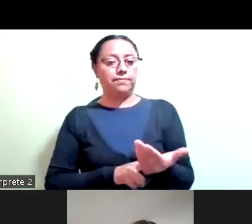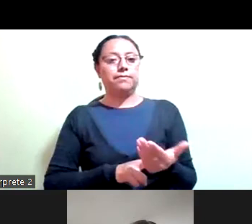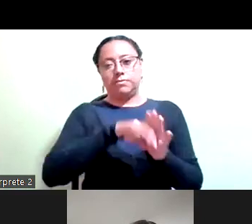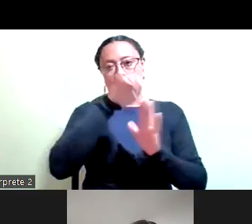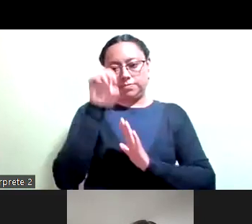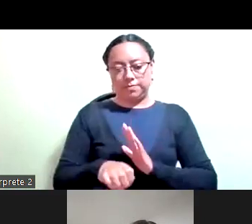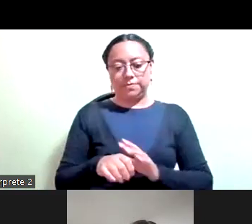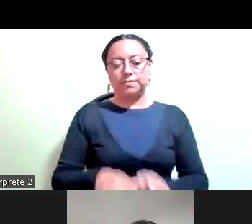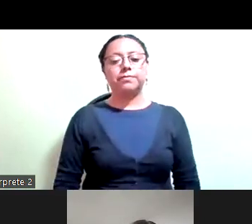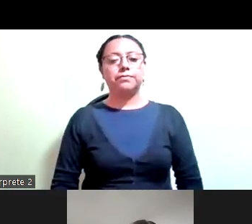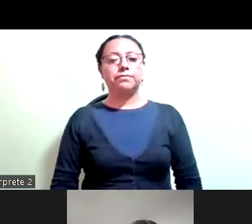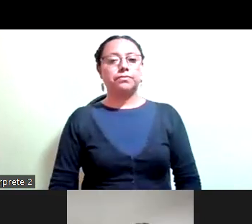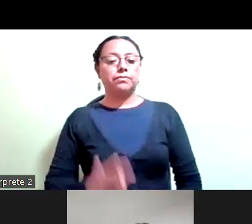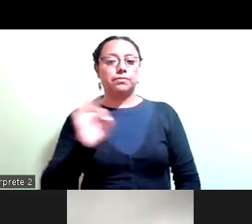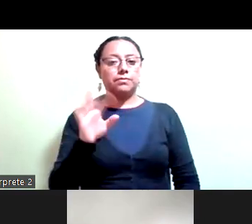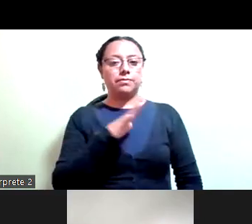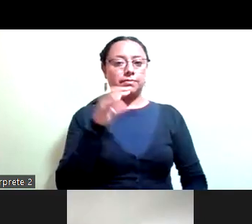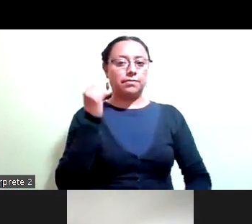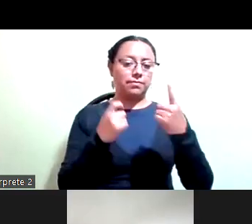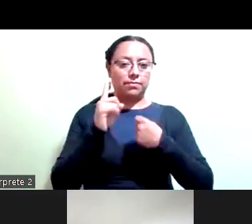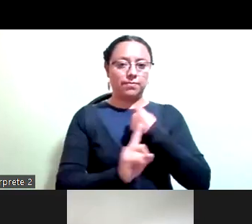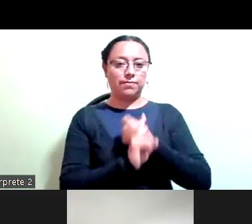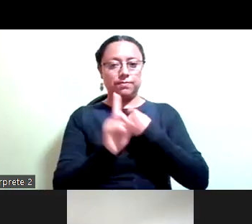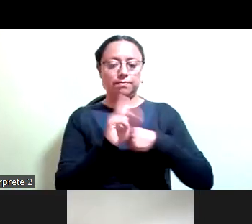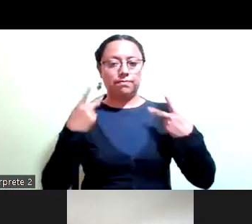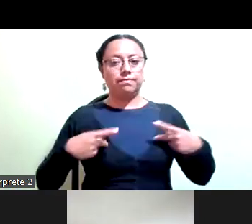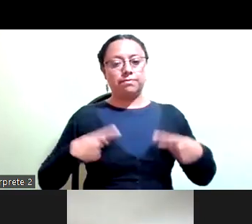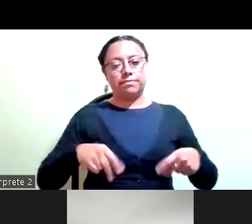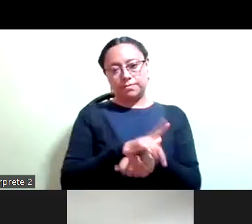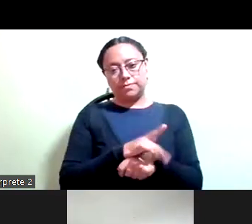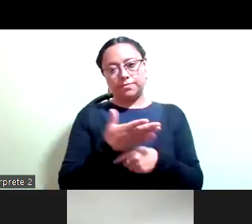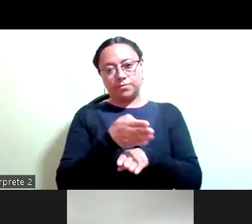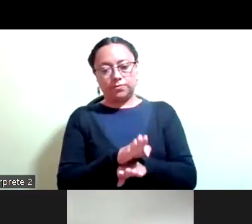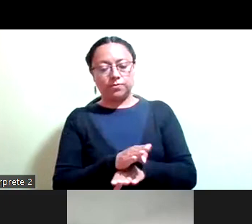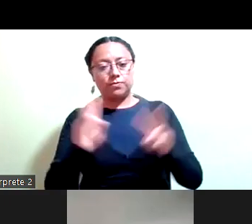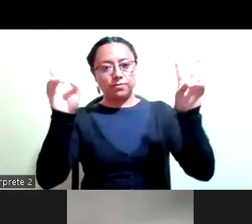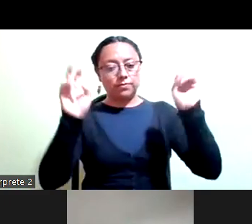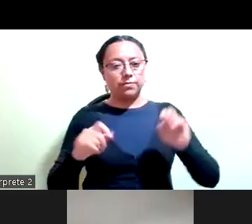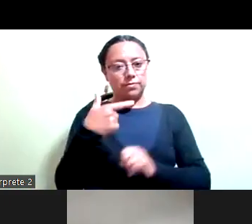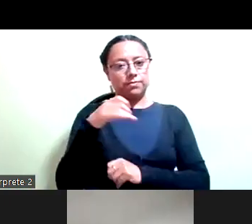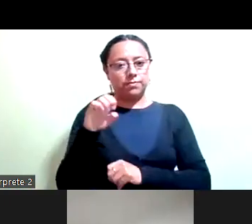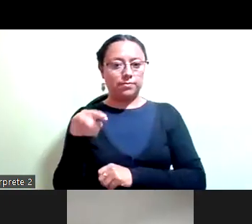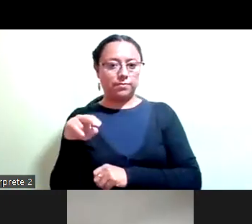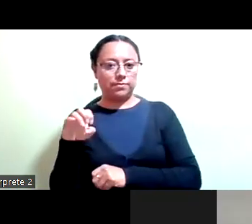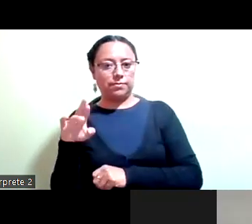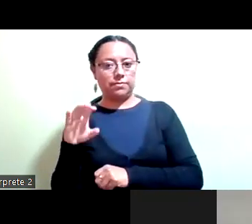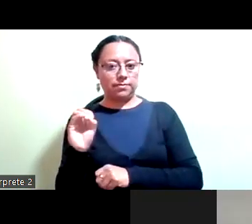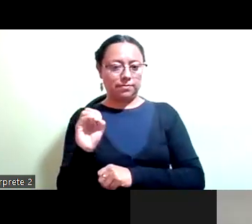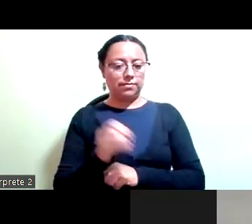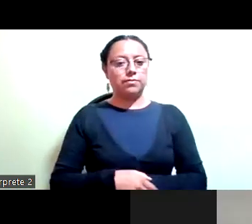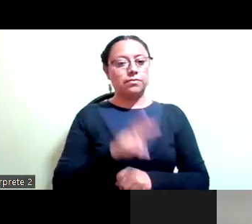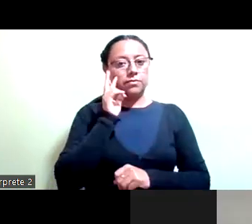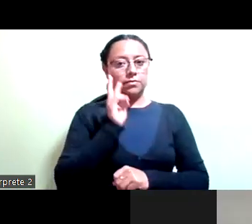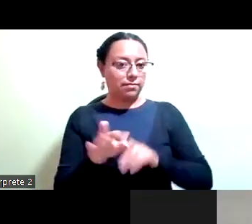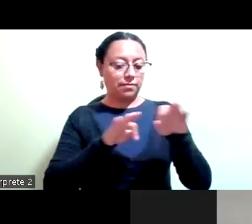ahí problemas personales sobre los temas de género y se vea el trabajo de